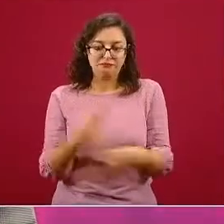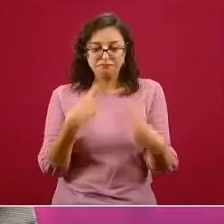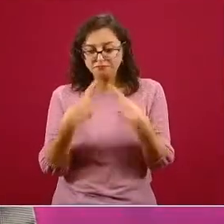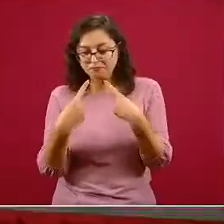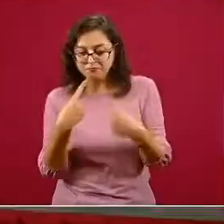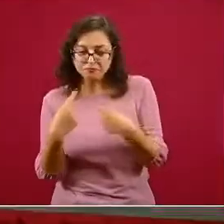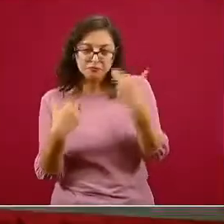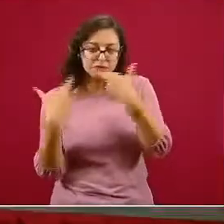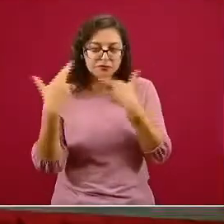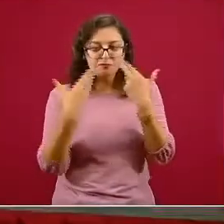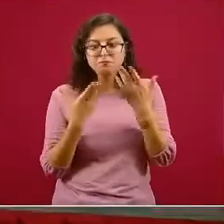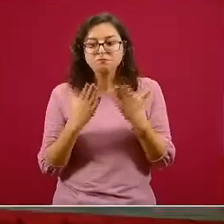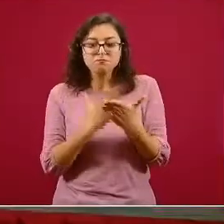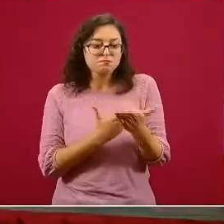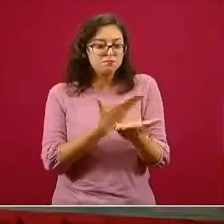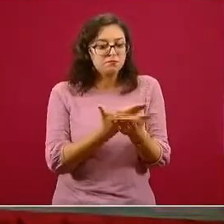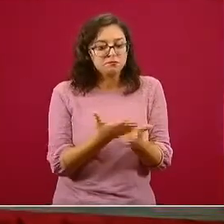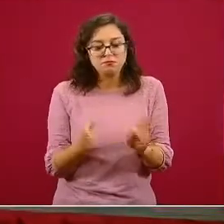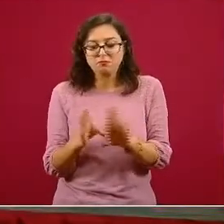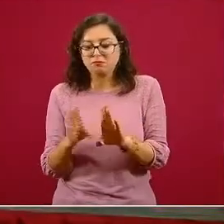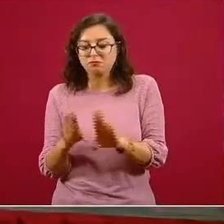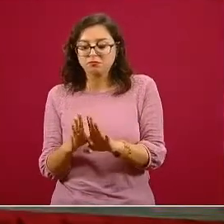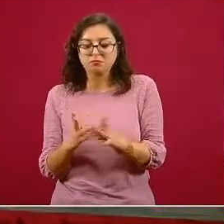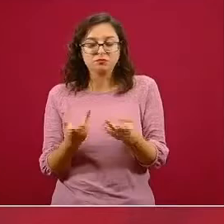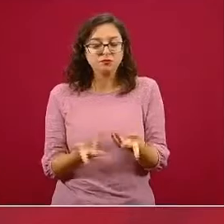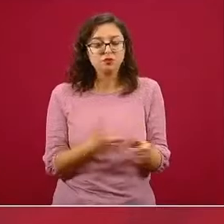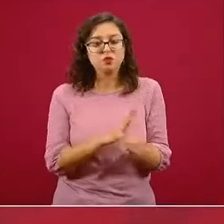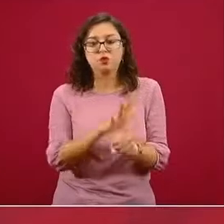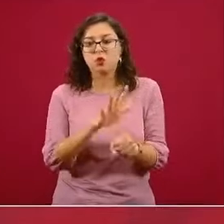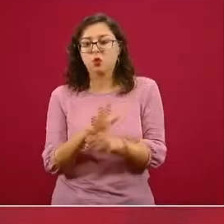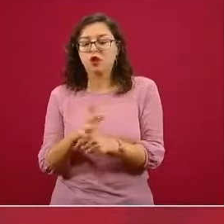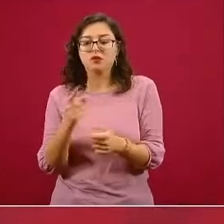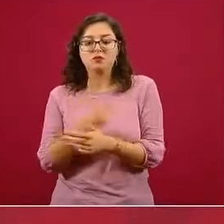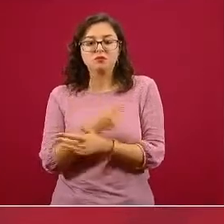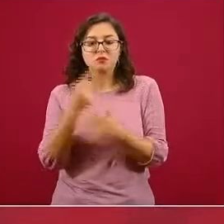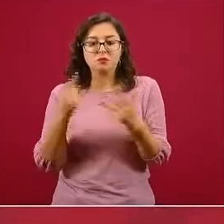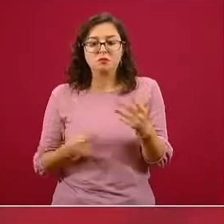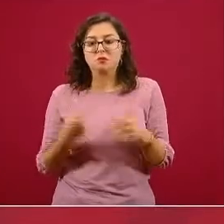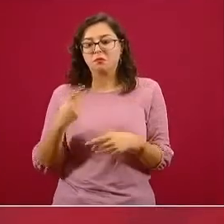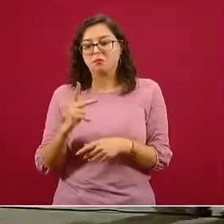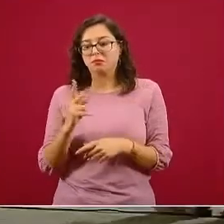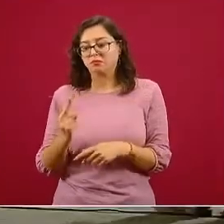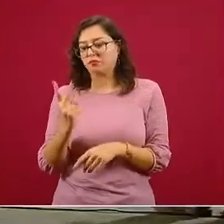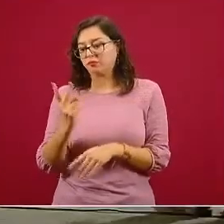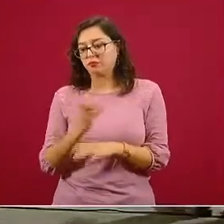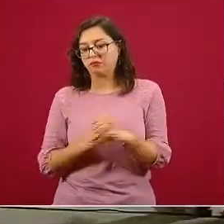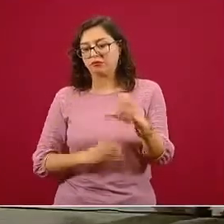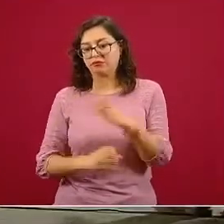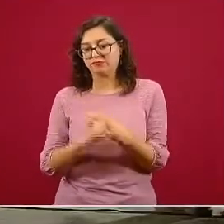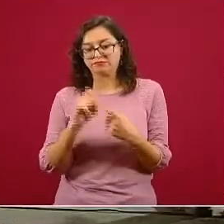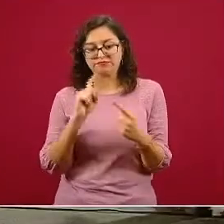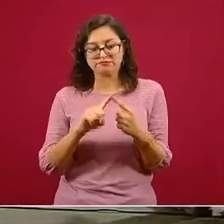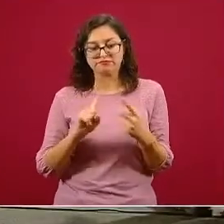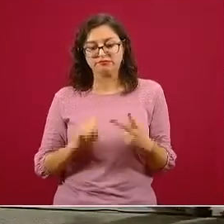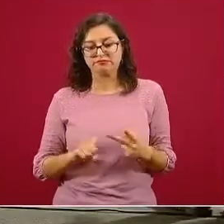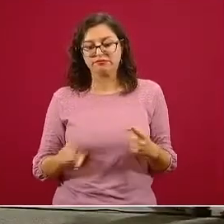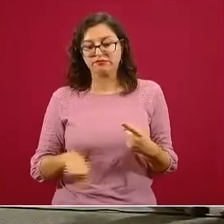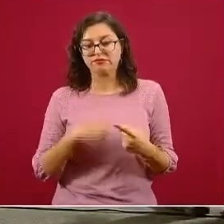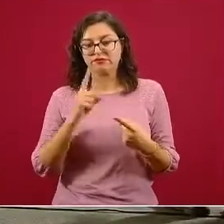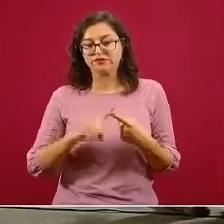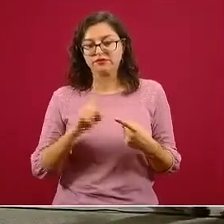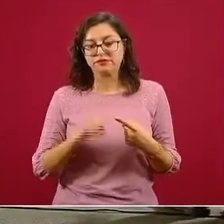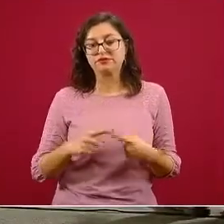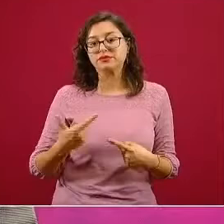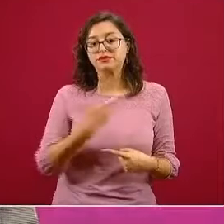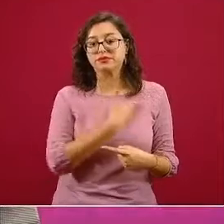es la inquietud, la propuesta y cuáles pueden ser las salidas. Pero yo diría dos cosas. La primera, el presidente López Obrador ha